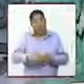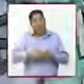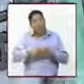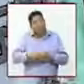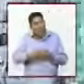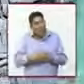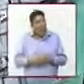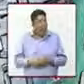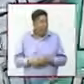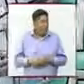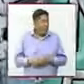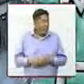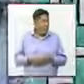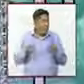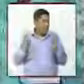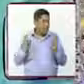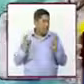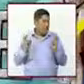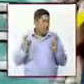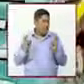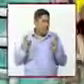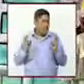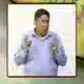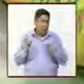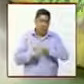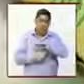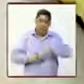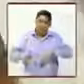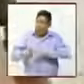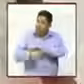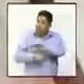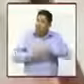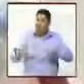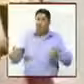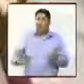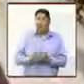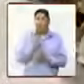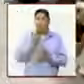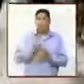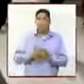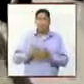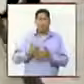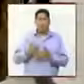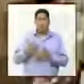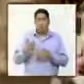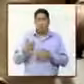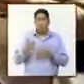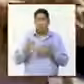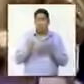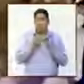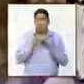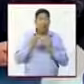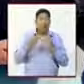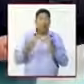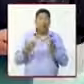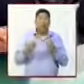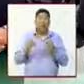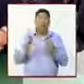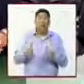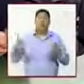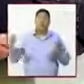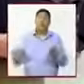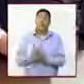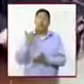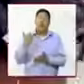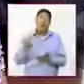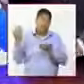hermandad, ese tipo de AINI que nace con un nuevo cuadro para los nuevos pasantes.